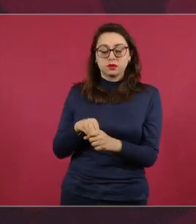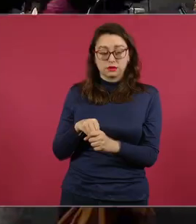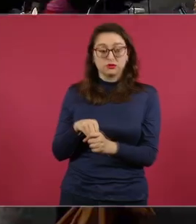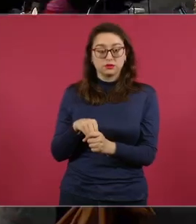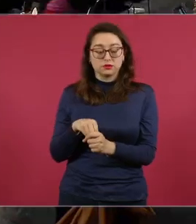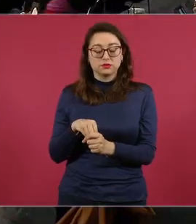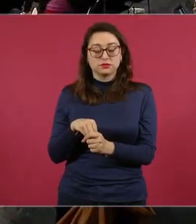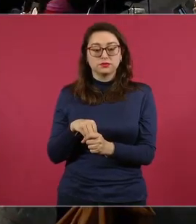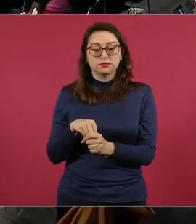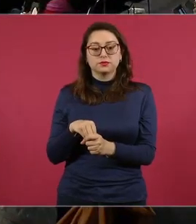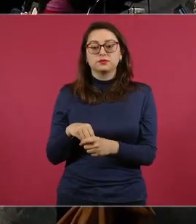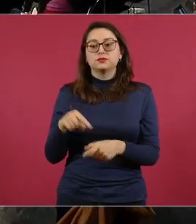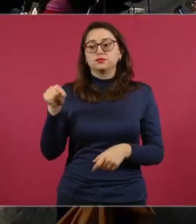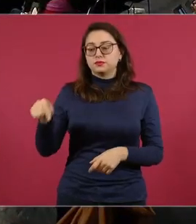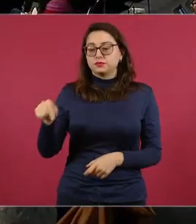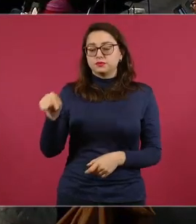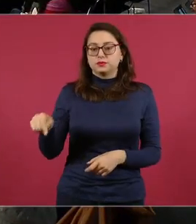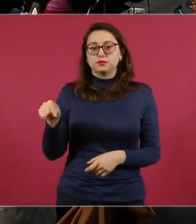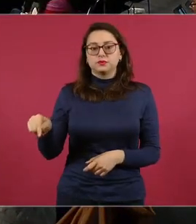sobre todo,